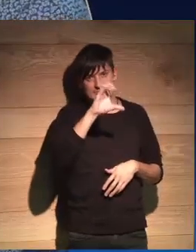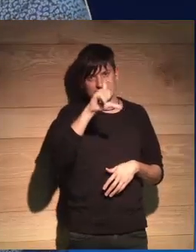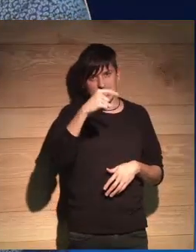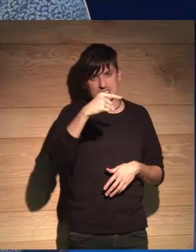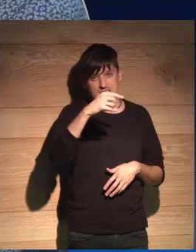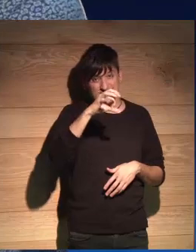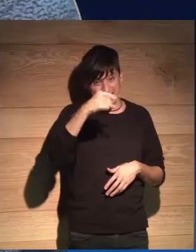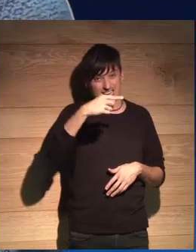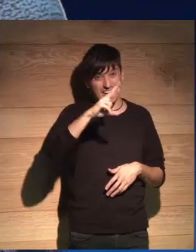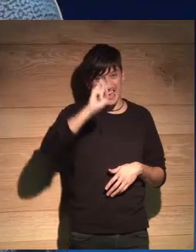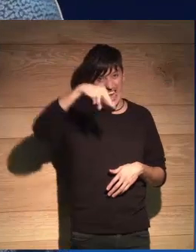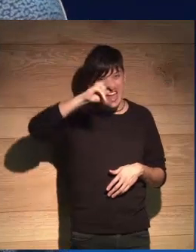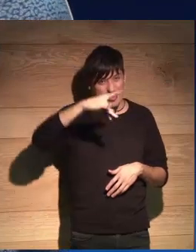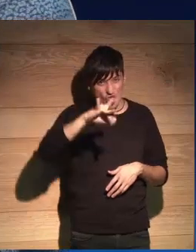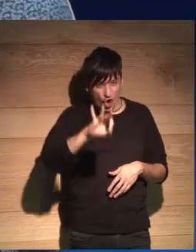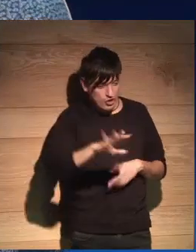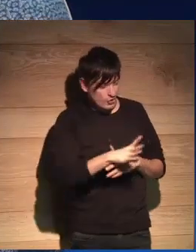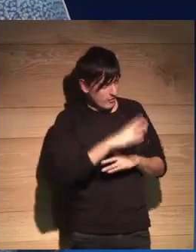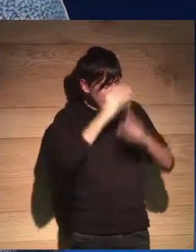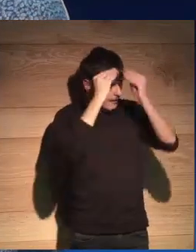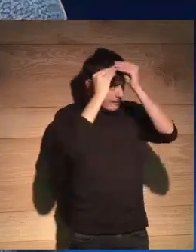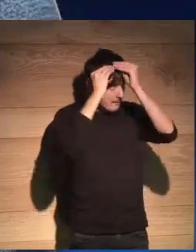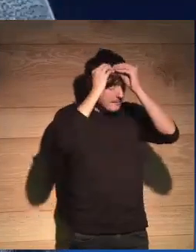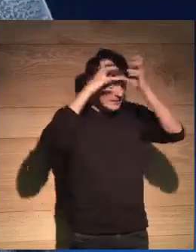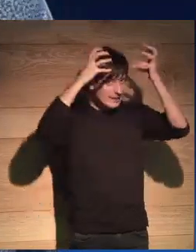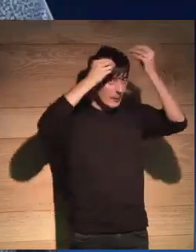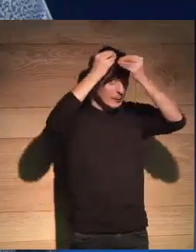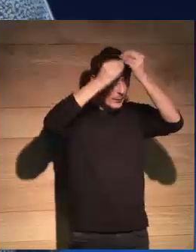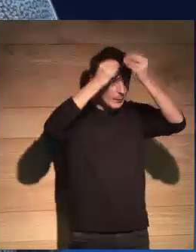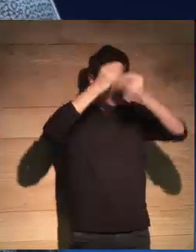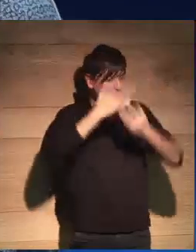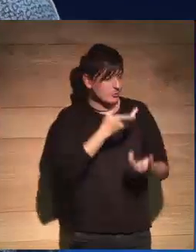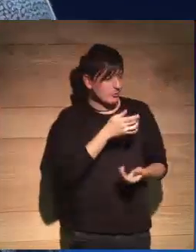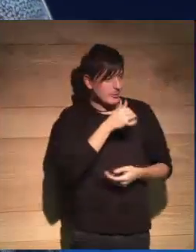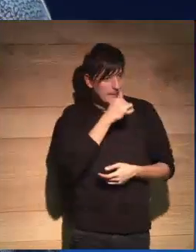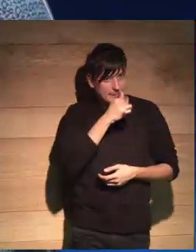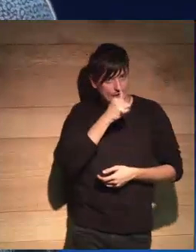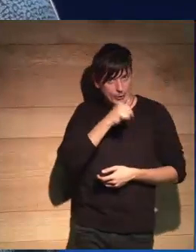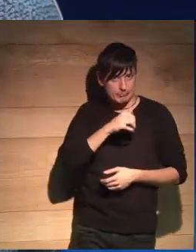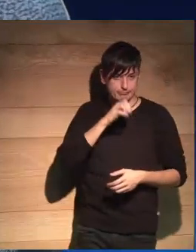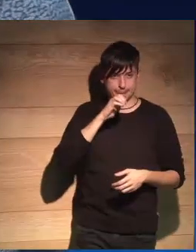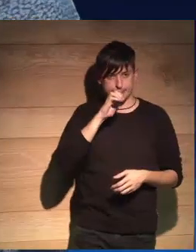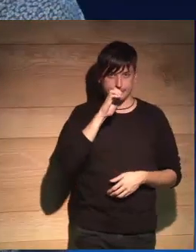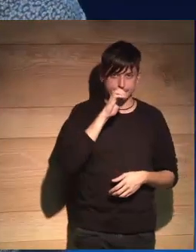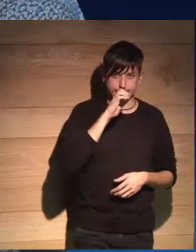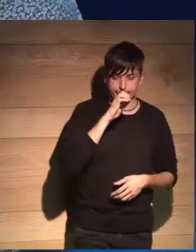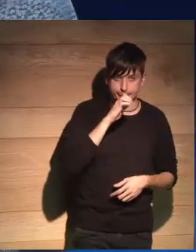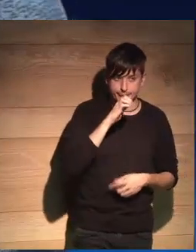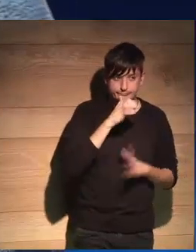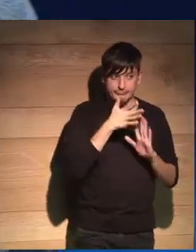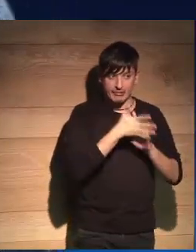llamaba la atención y te imagino tu mente hirviendo permanentemente en todos los sitios a los que vas, porque estabais tomando un vino, ¿no? Y te hablan de repente de la